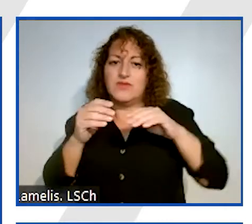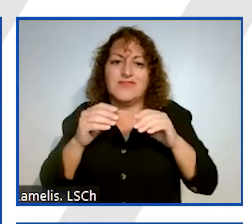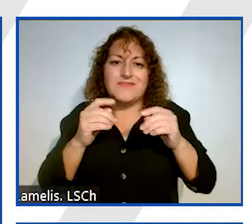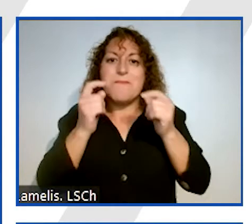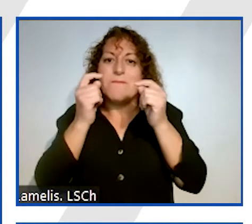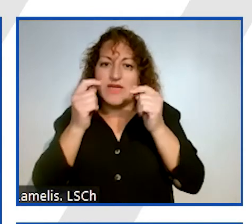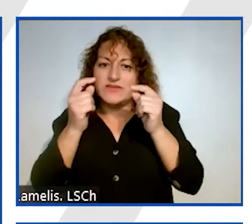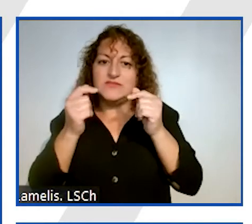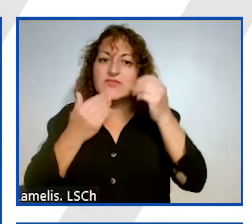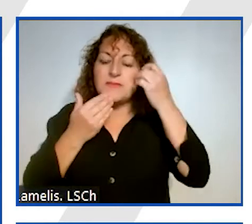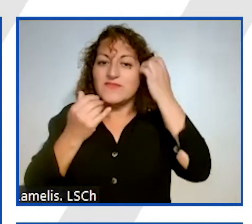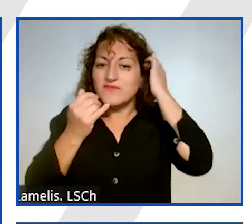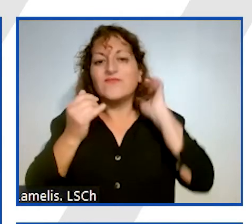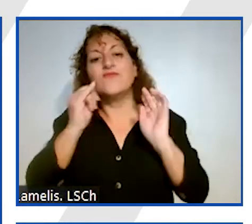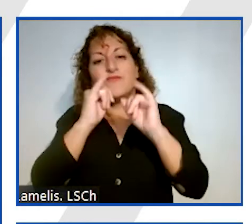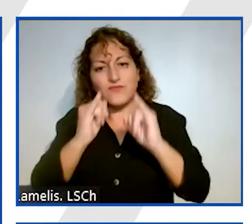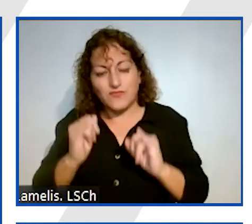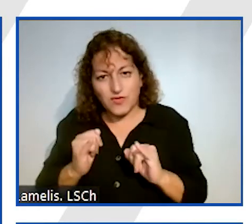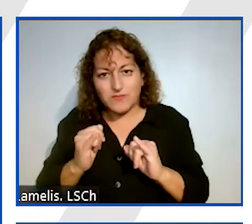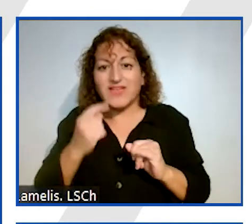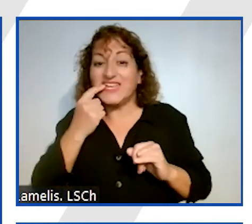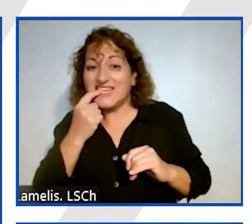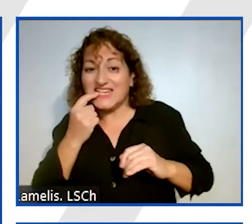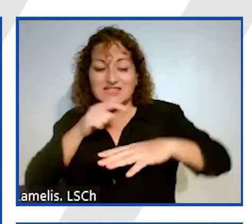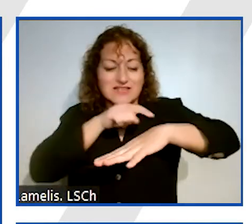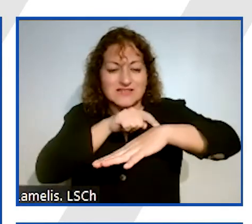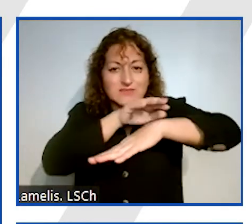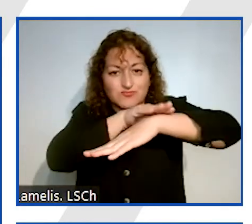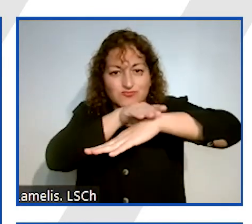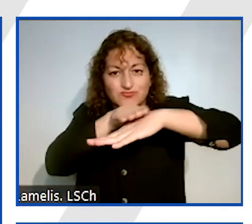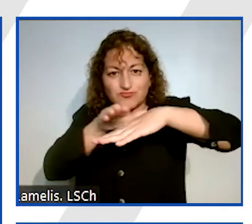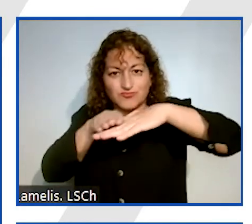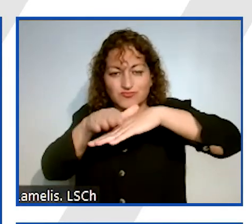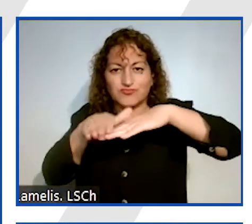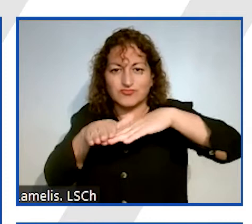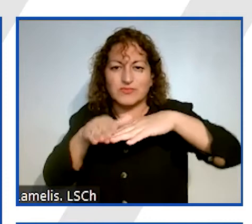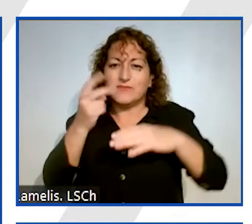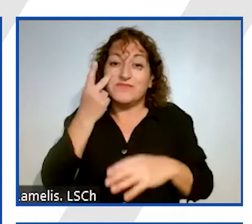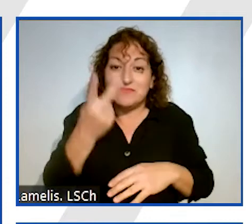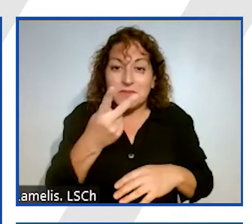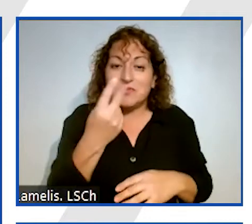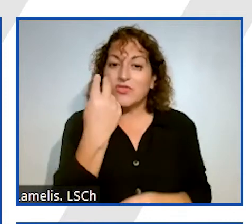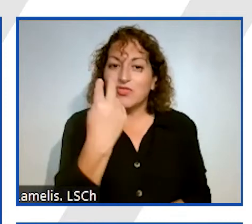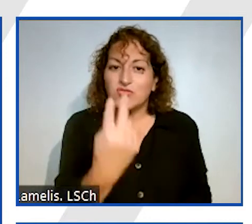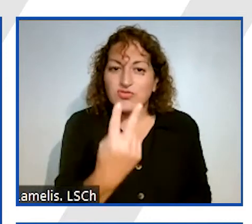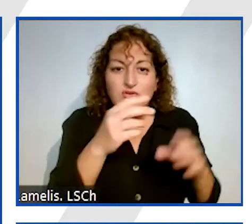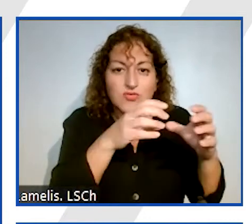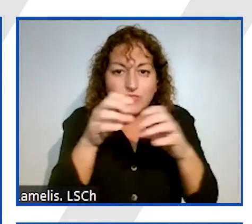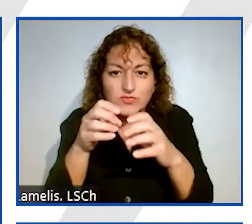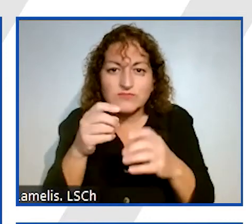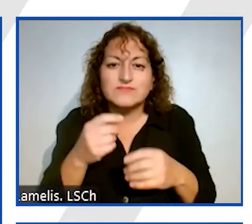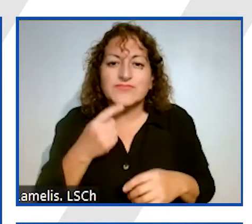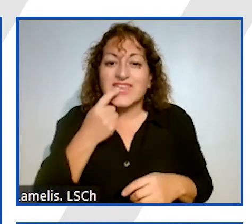boca con la forma de los dentículos. Entonces, aquí tenemos dos especies y en términos generales, los dientes